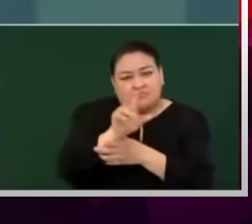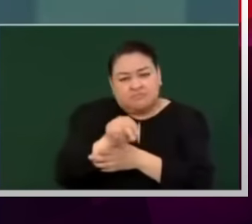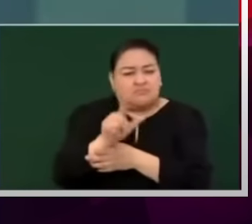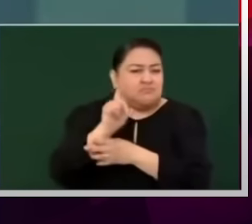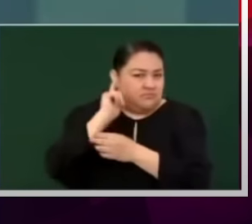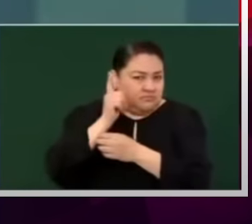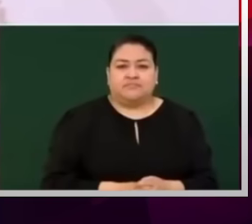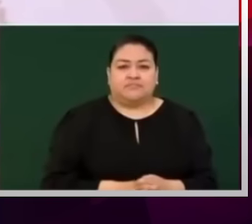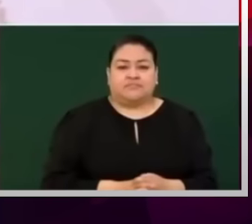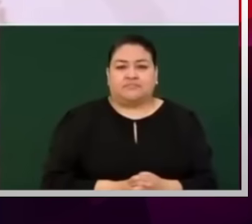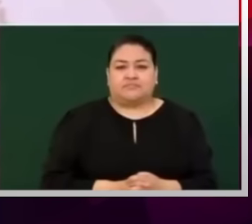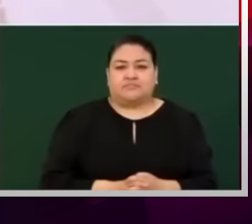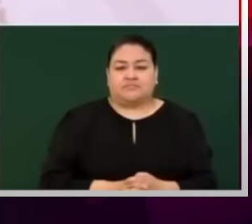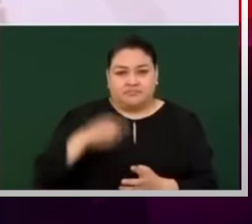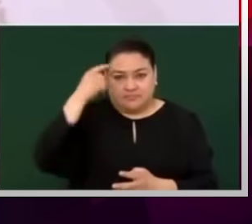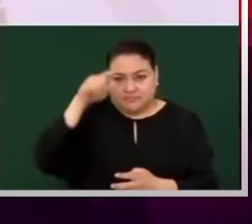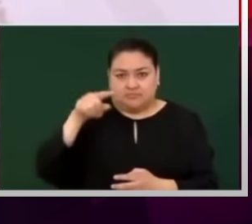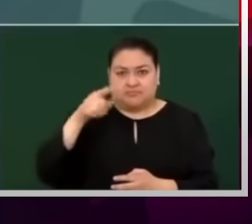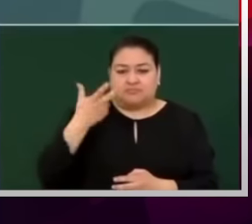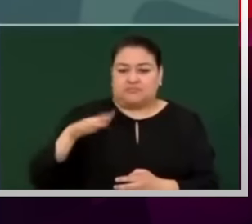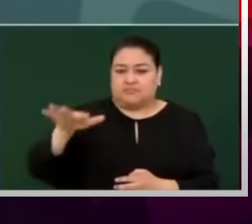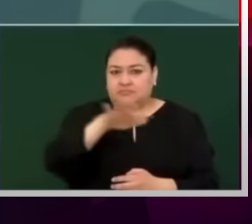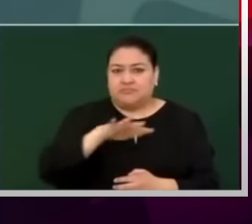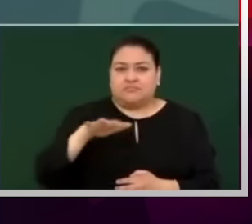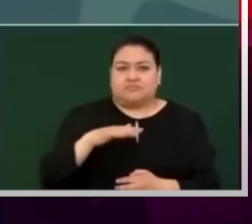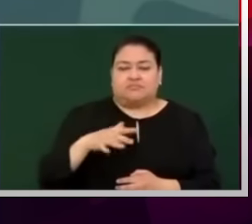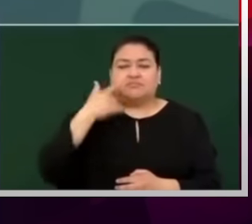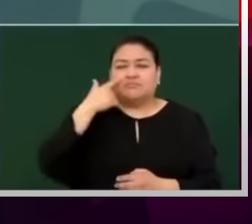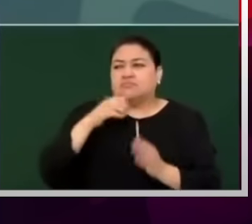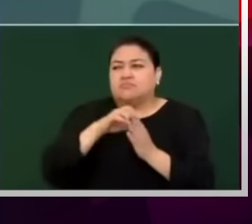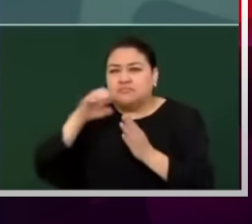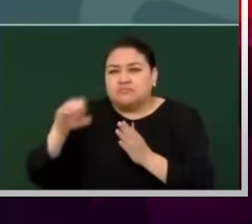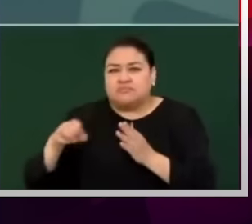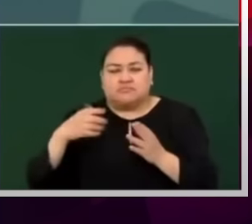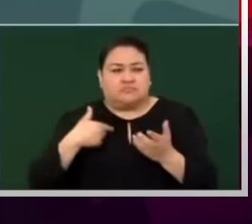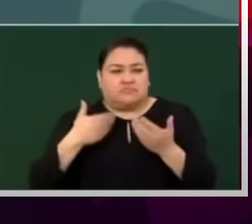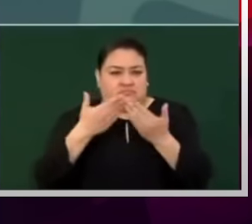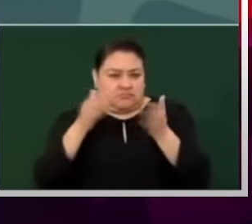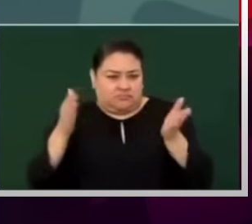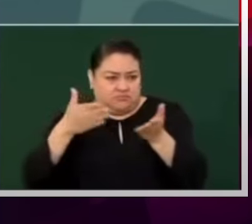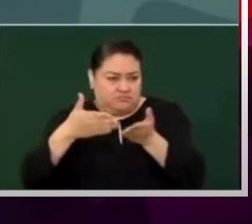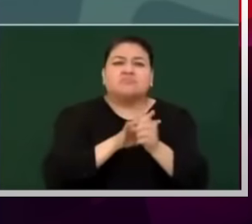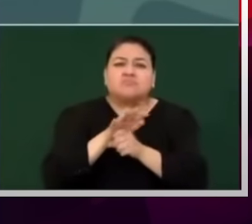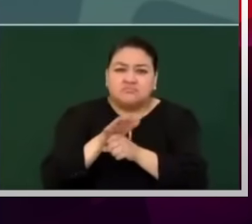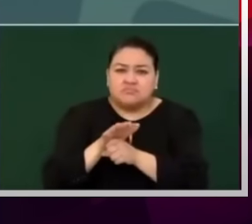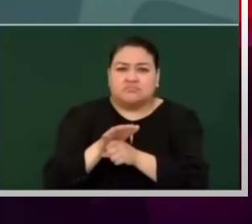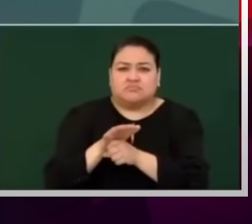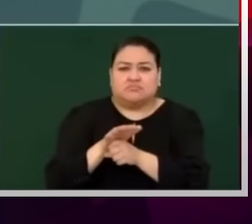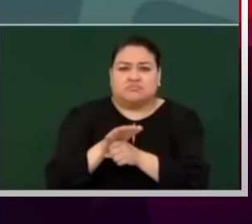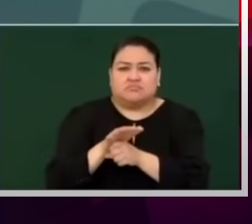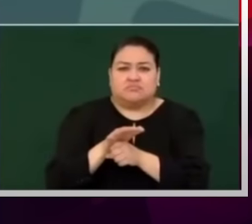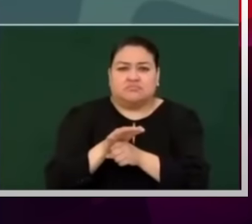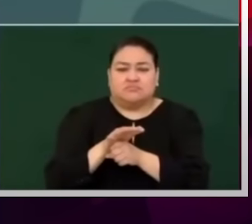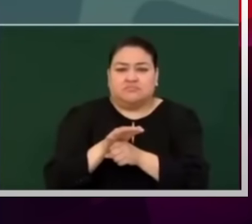de sus puertos, que solo se permita que salgan